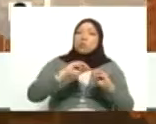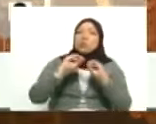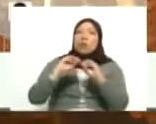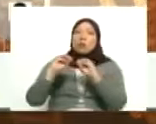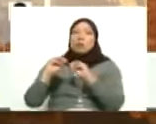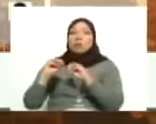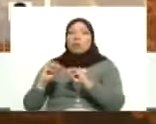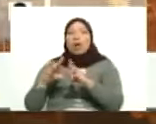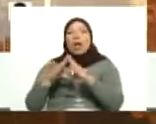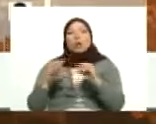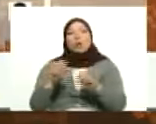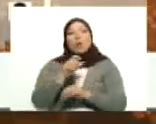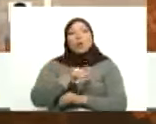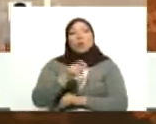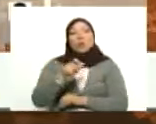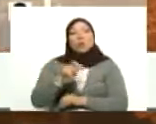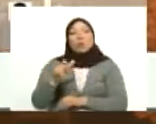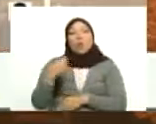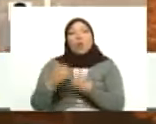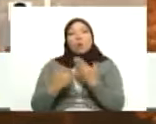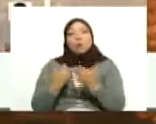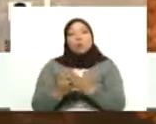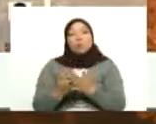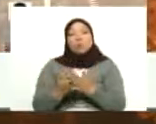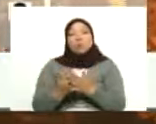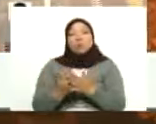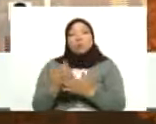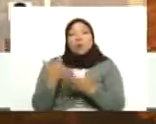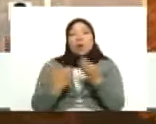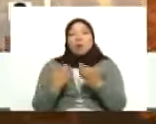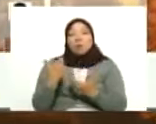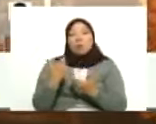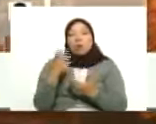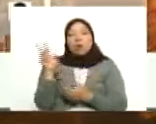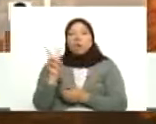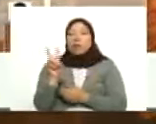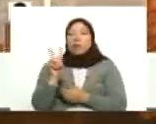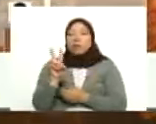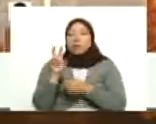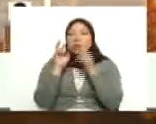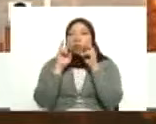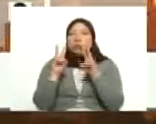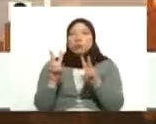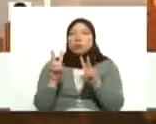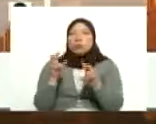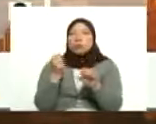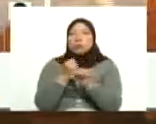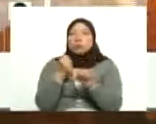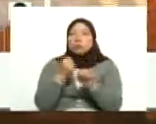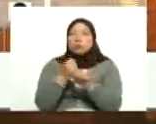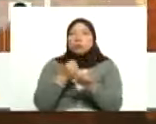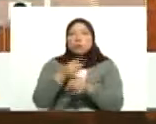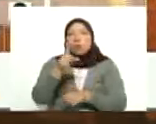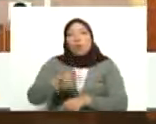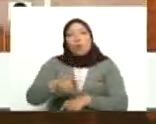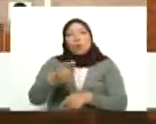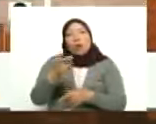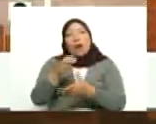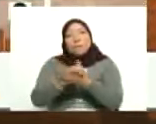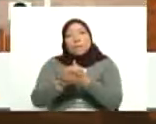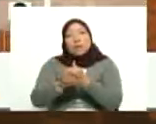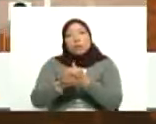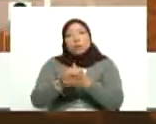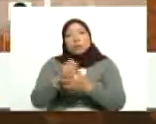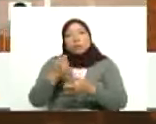hecho, lo hemos hecho como capacidad nacional. Venezuela lo ha dicho a través también de sus socios de